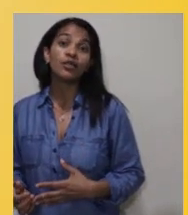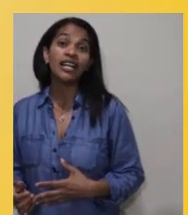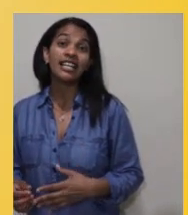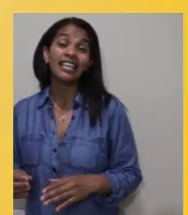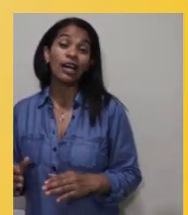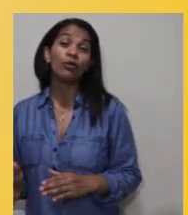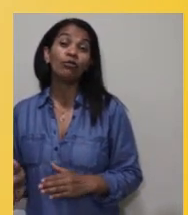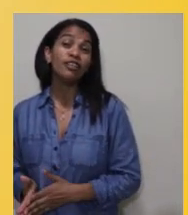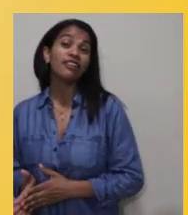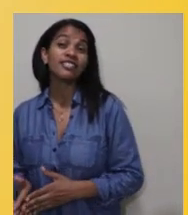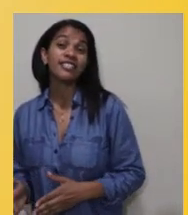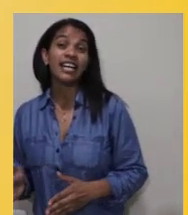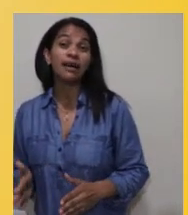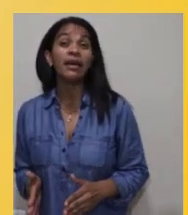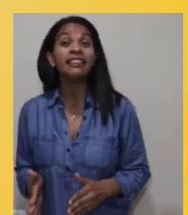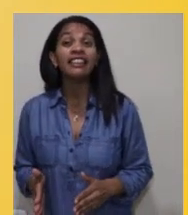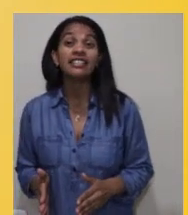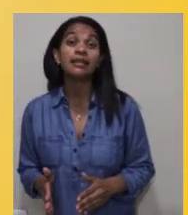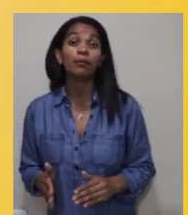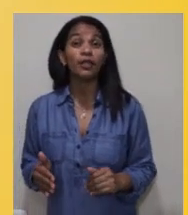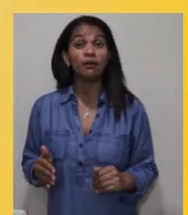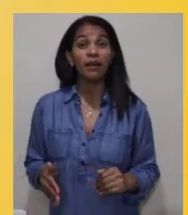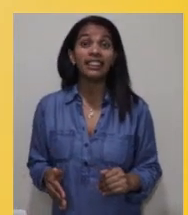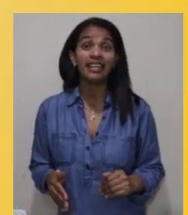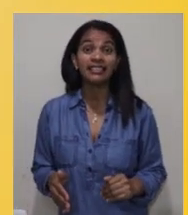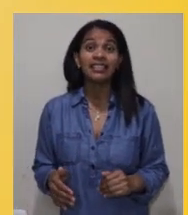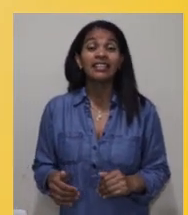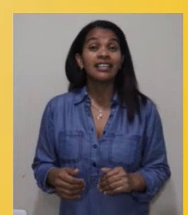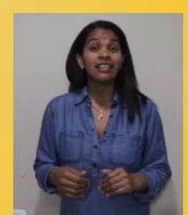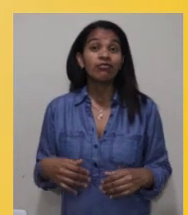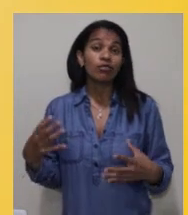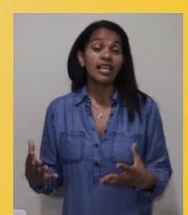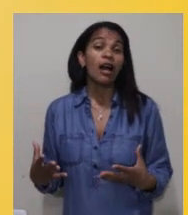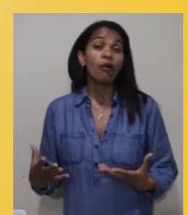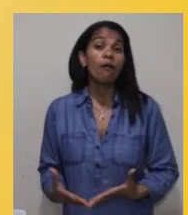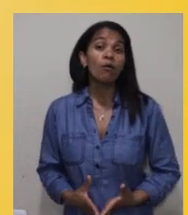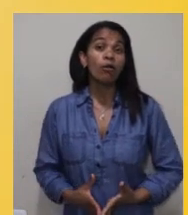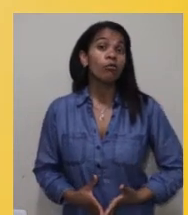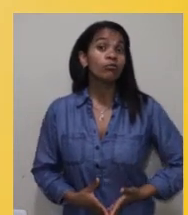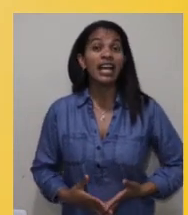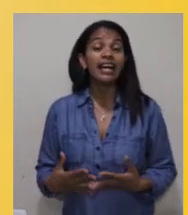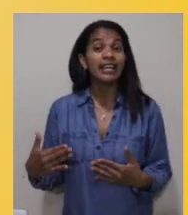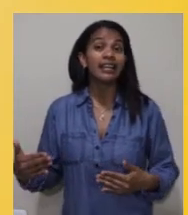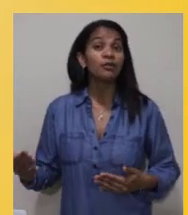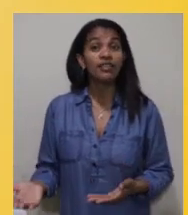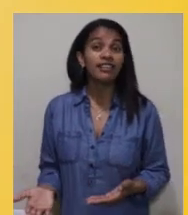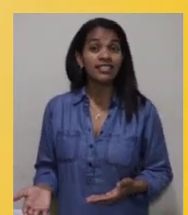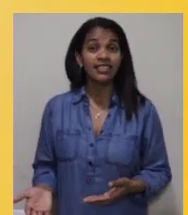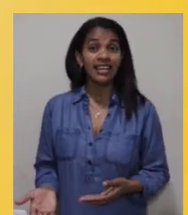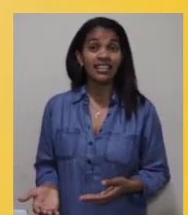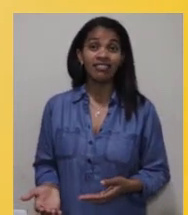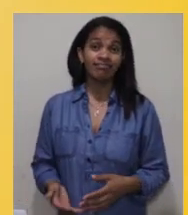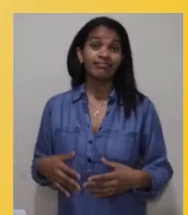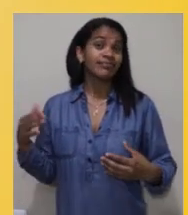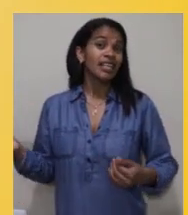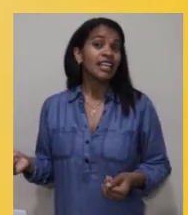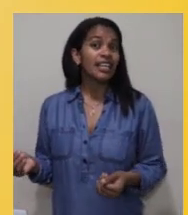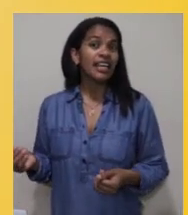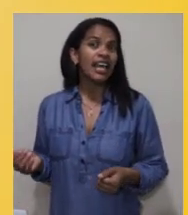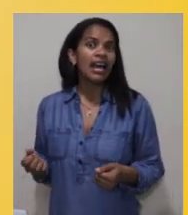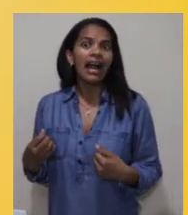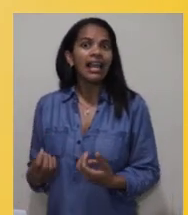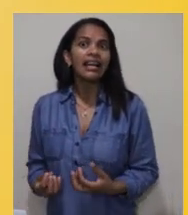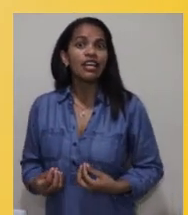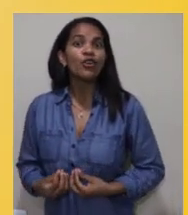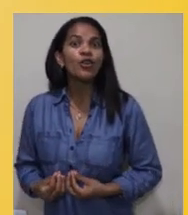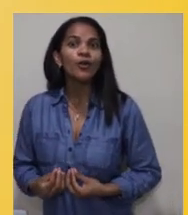ve personas que universitariamente se ponen metas, o sea, como una carrera universitaria